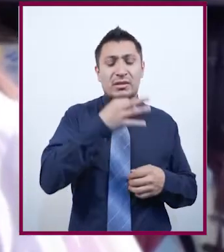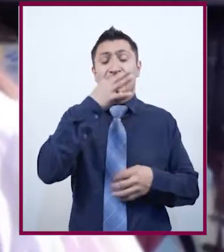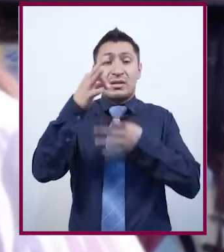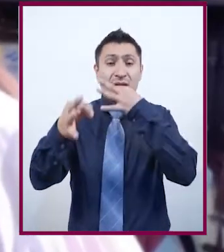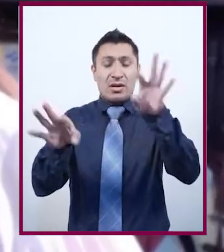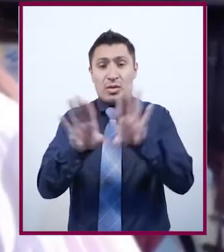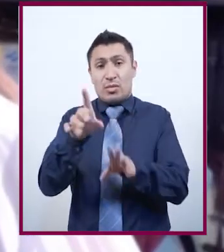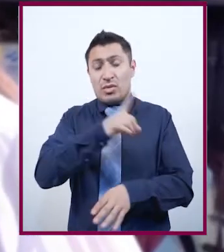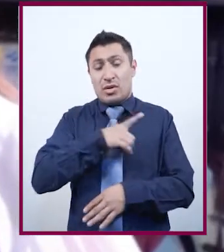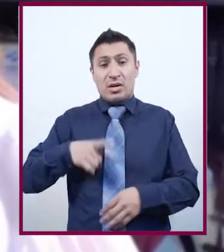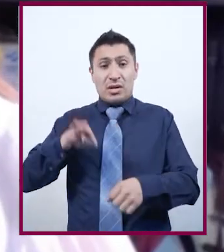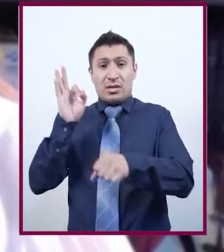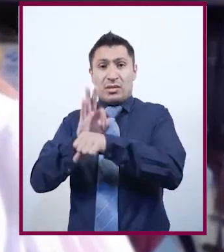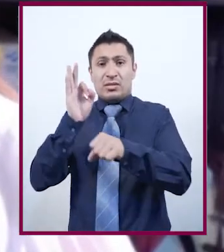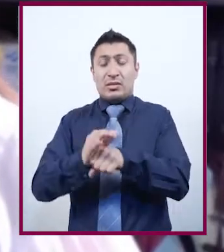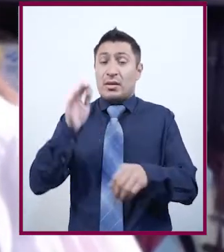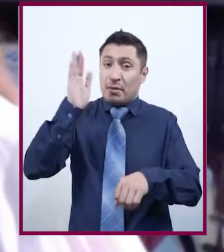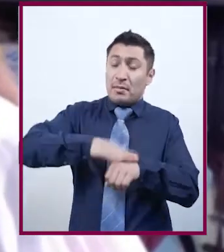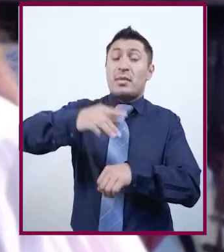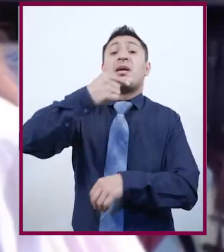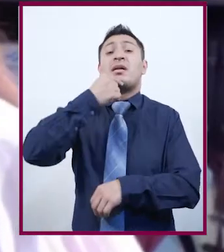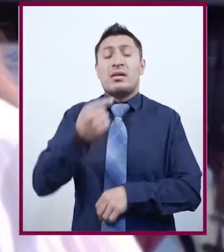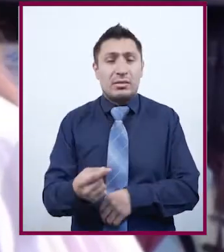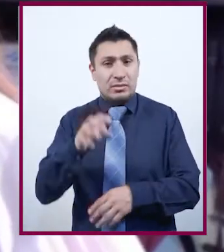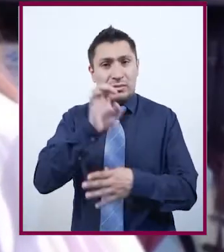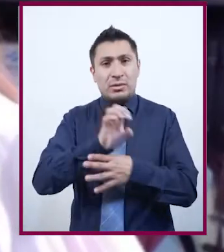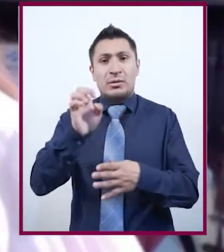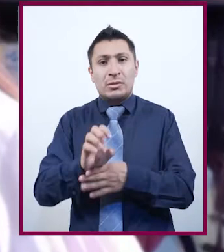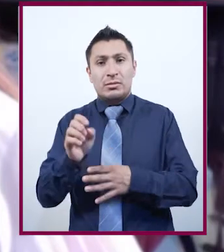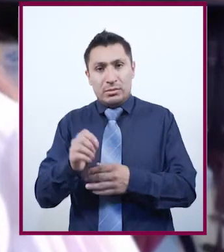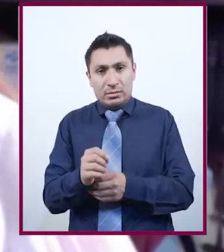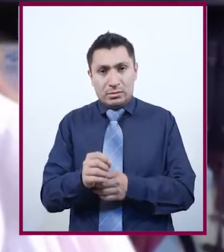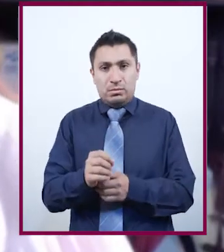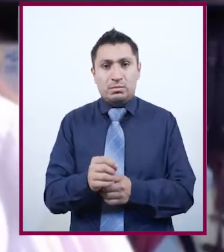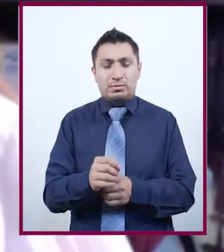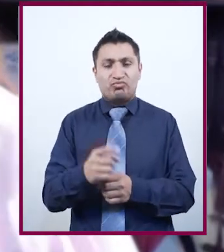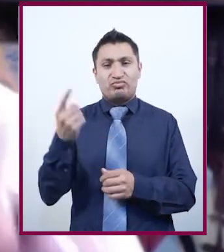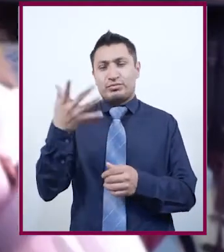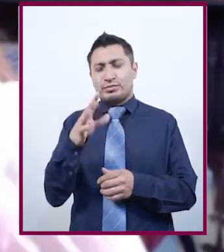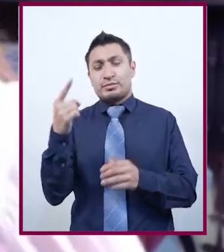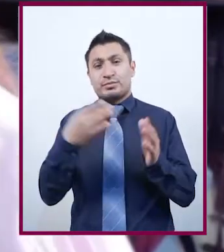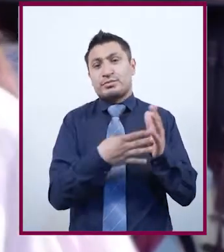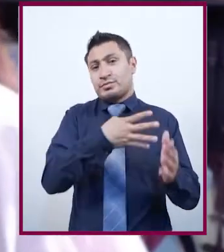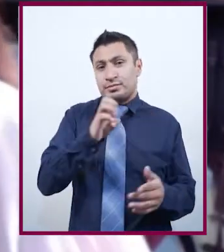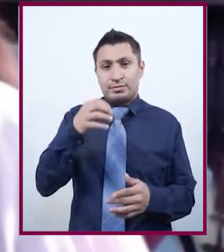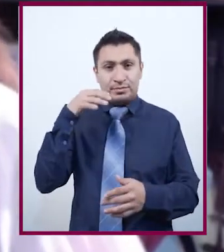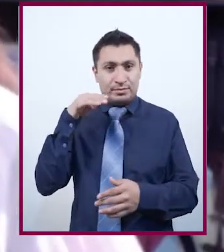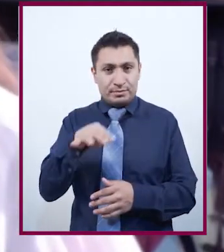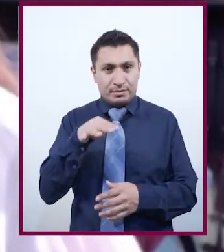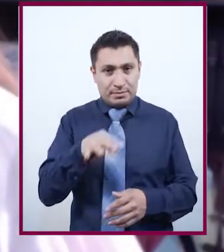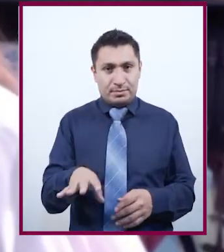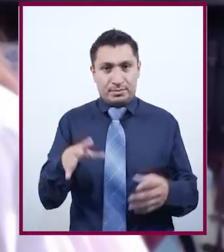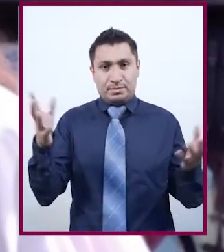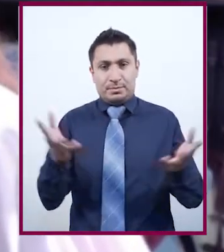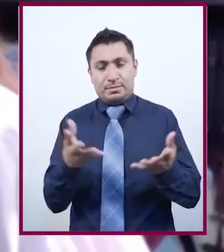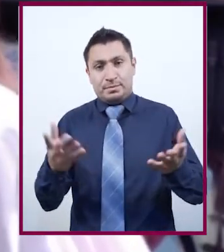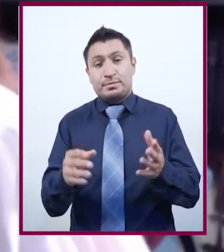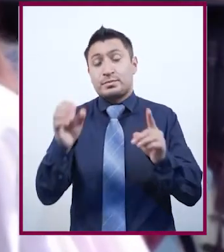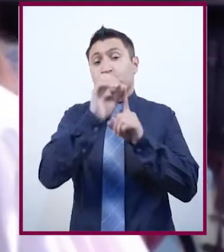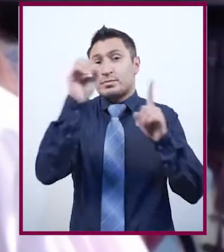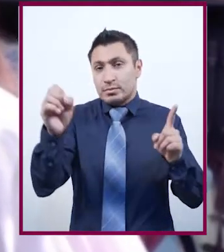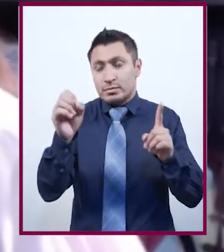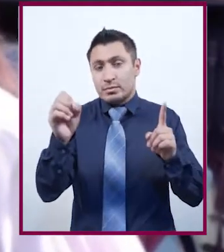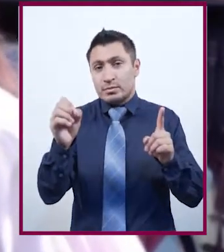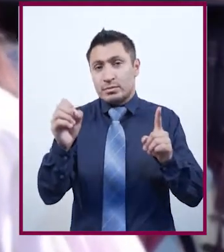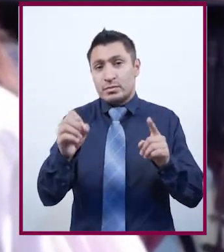que se tiene que proteger mayormente a los niños. Entonces, por allá de 1919 se funda